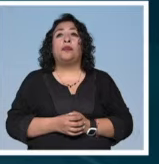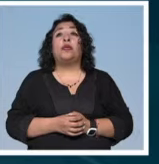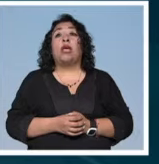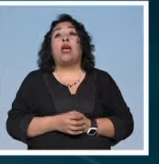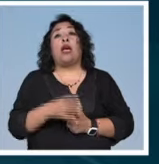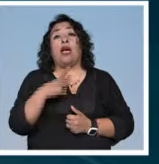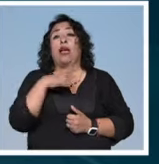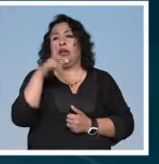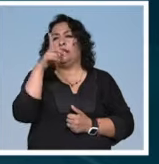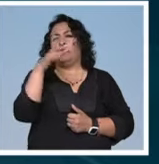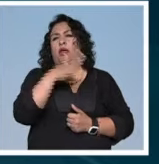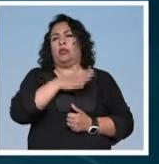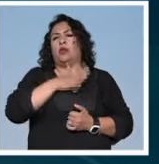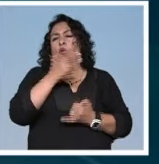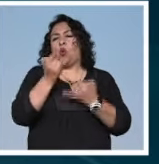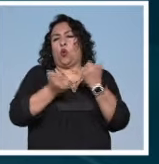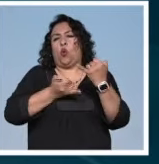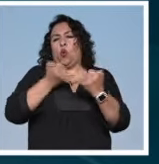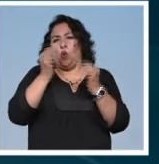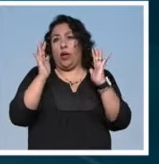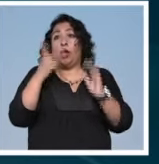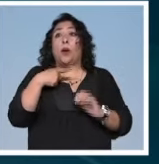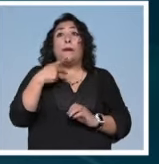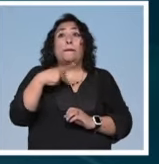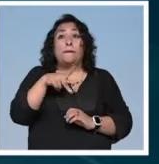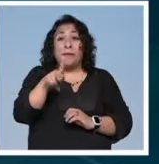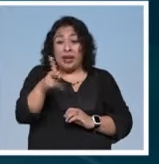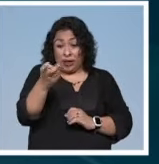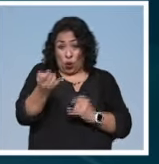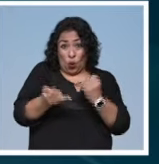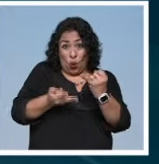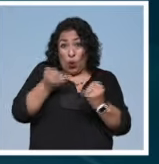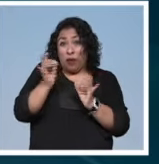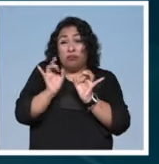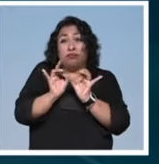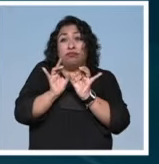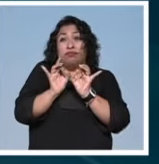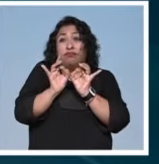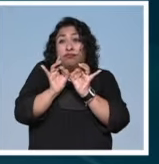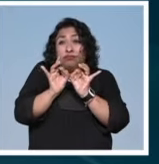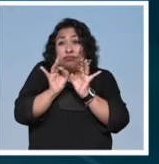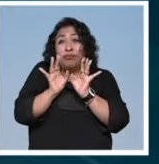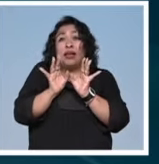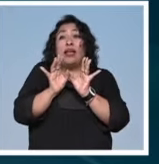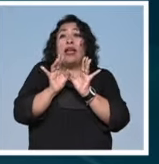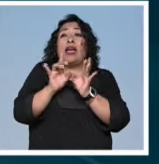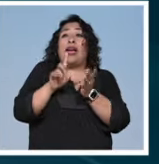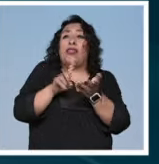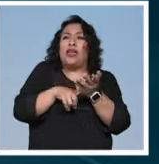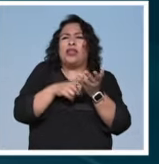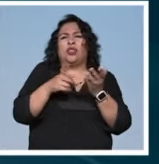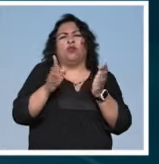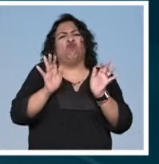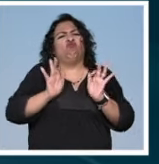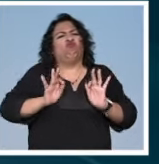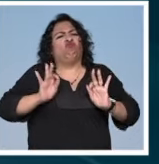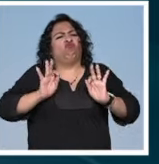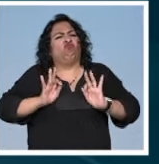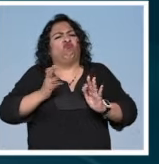Tiene un espíritu muy lúdico, pero bueno, ese juego de pronto se mete en recovecos muy incómodos